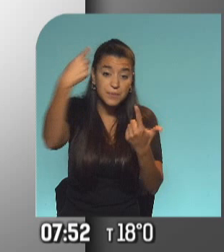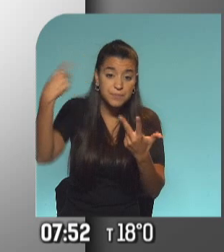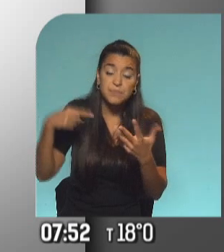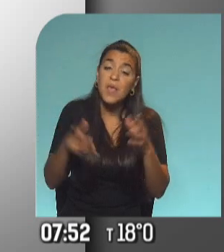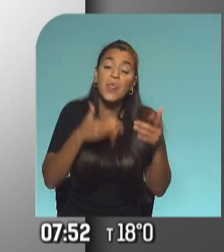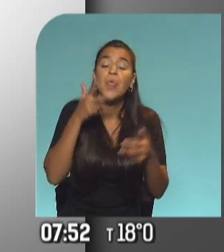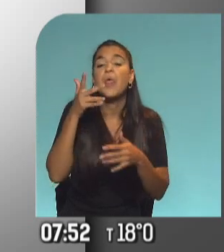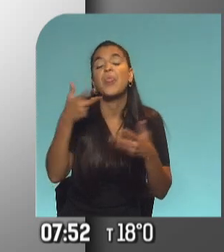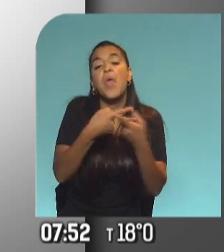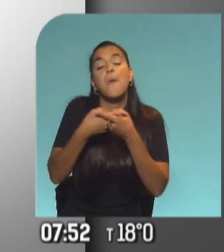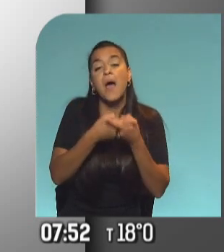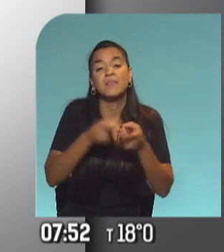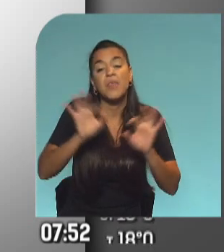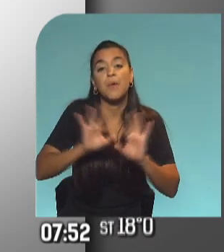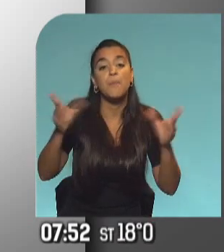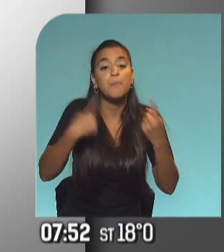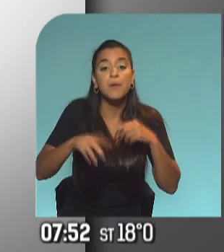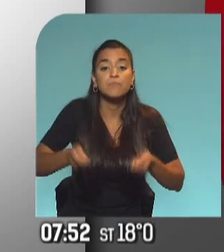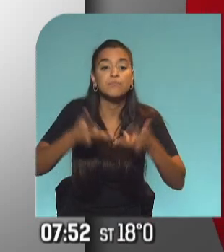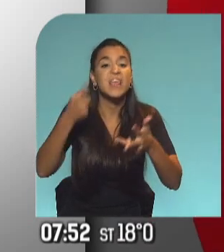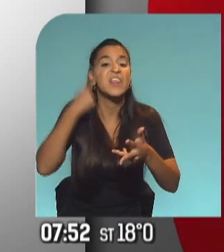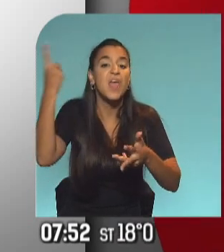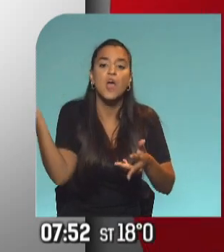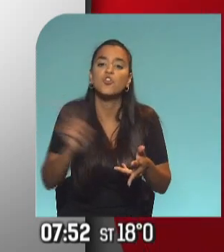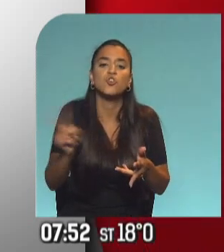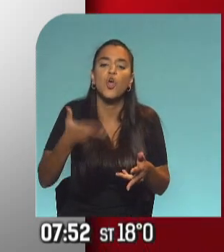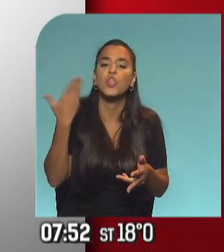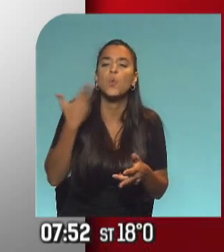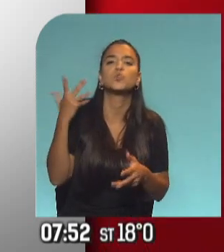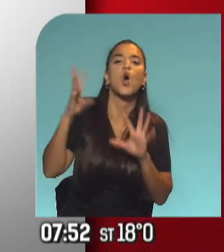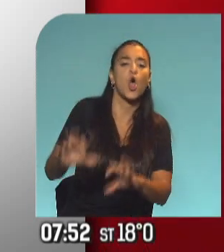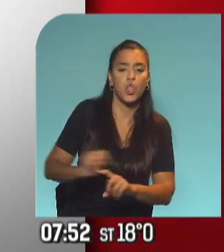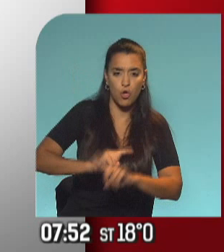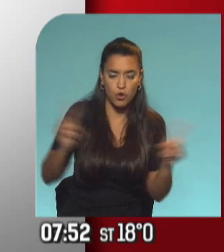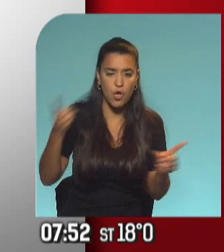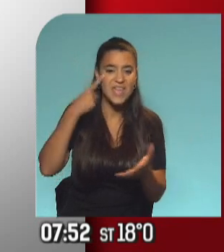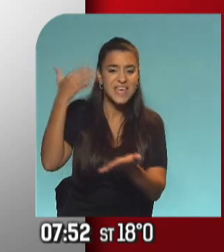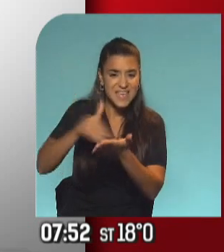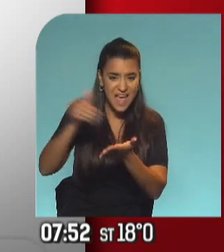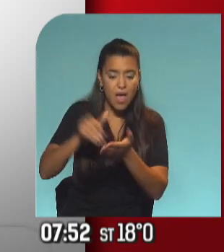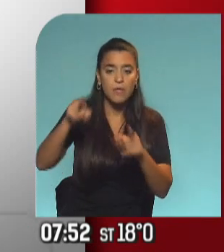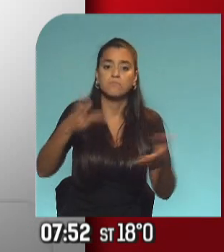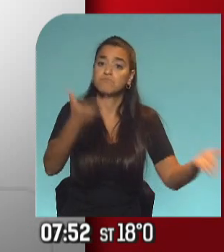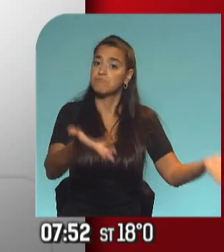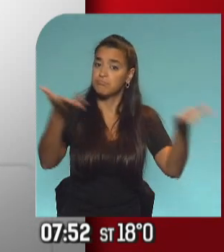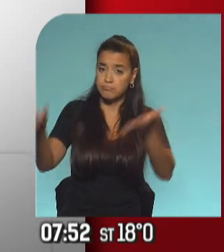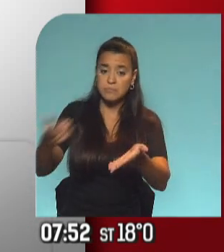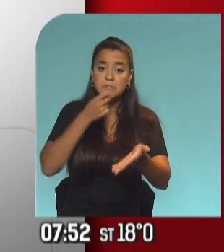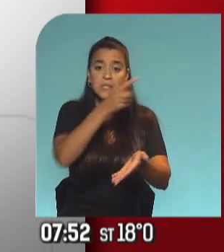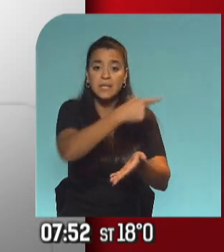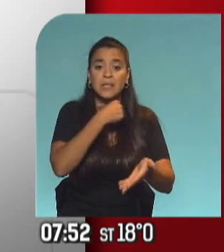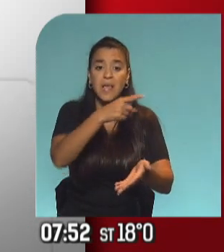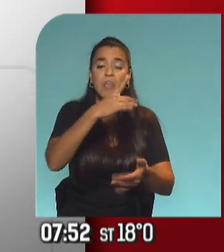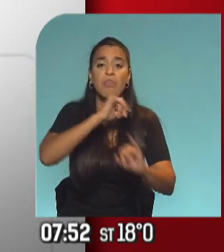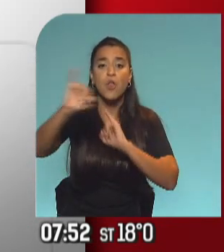pero deben expresarse mediante ideas y no con discursos de odio el inadi está a su disposición para realizar